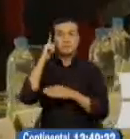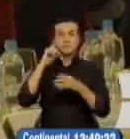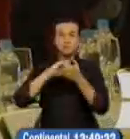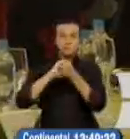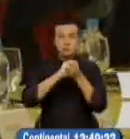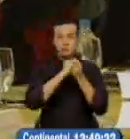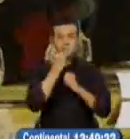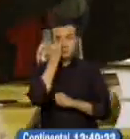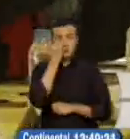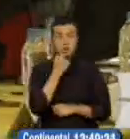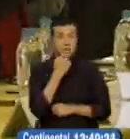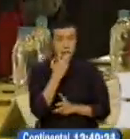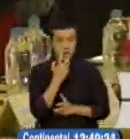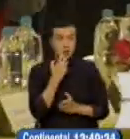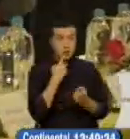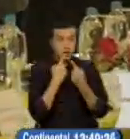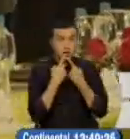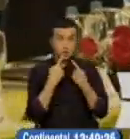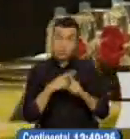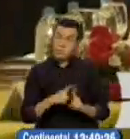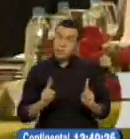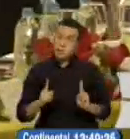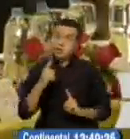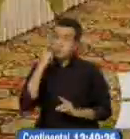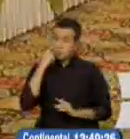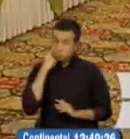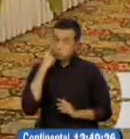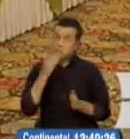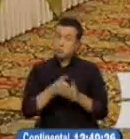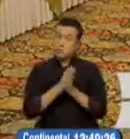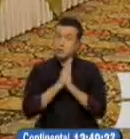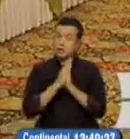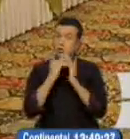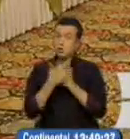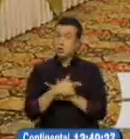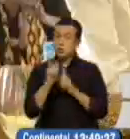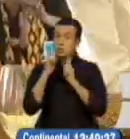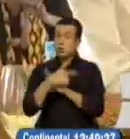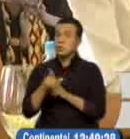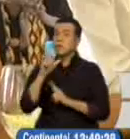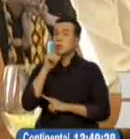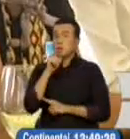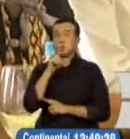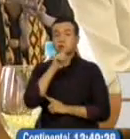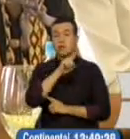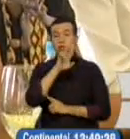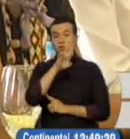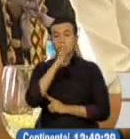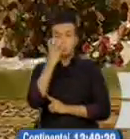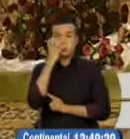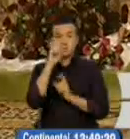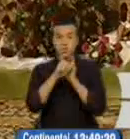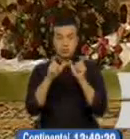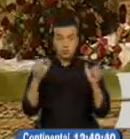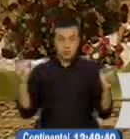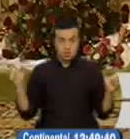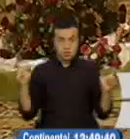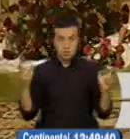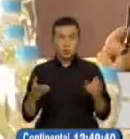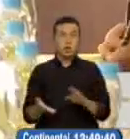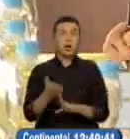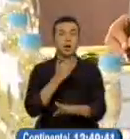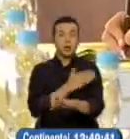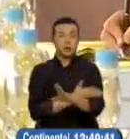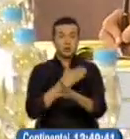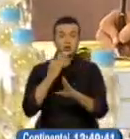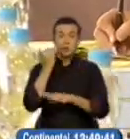CONAIE condicionaron su apertura a un diálogo con el gobierno a un pedido de amnistía e indulto para 114 personas. En ese momento, la